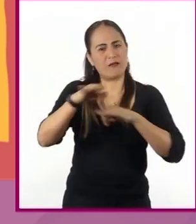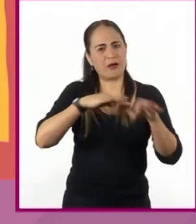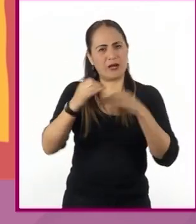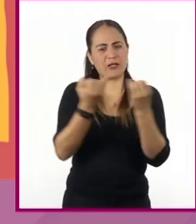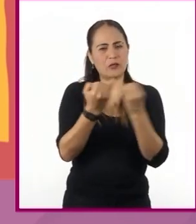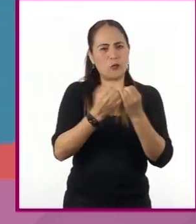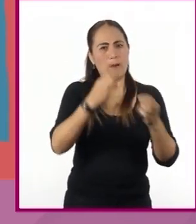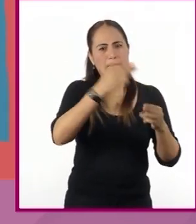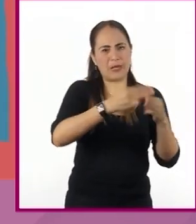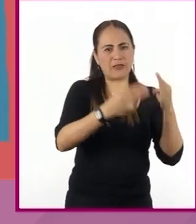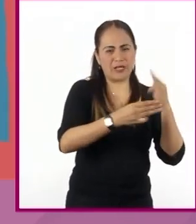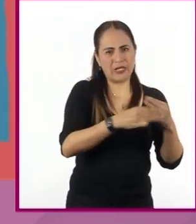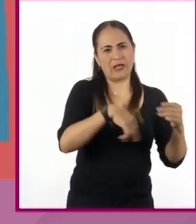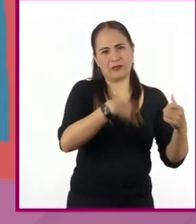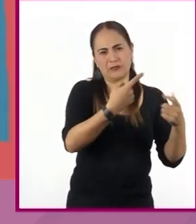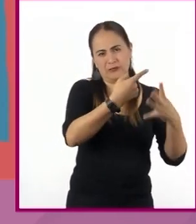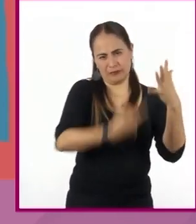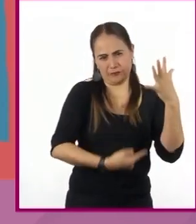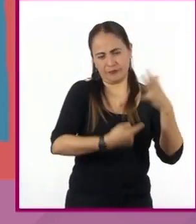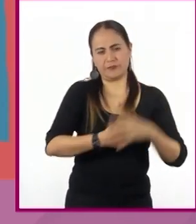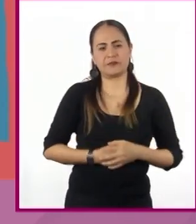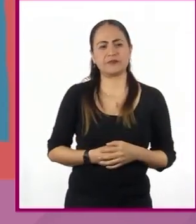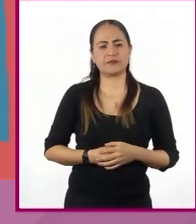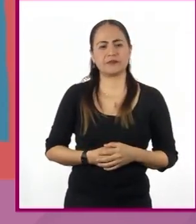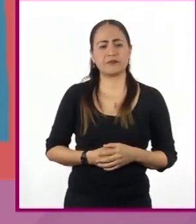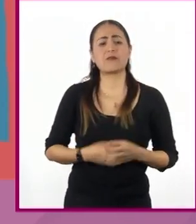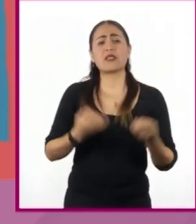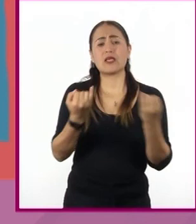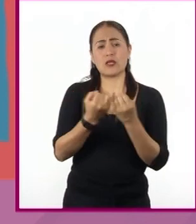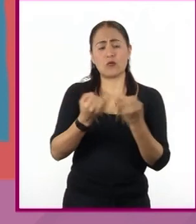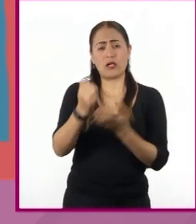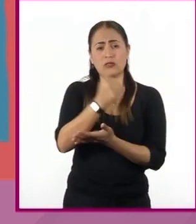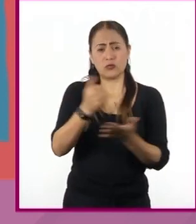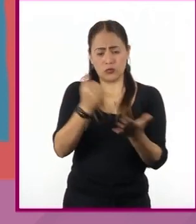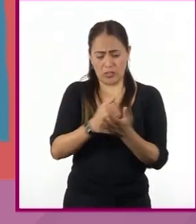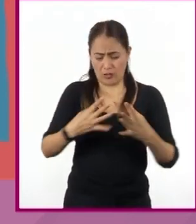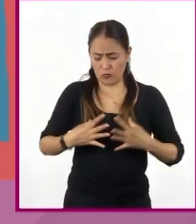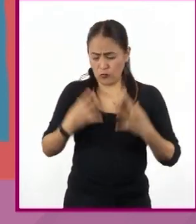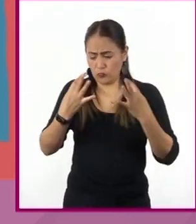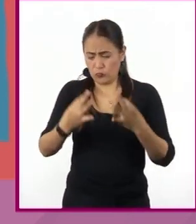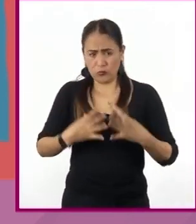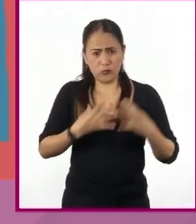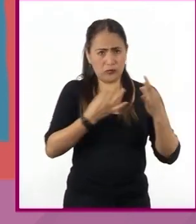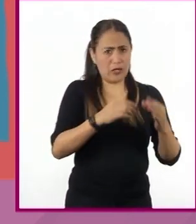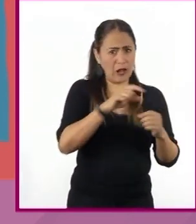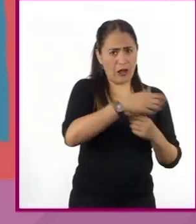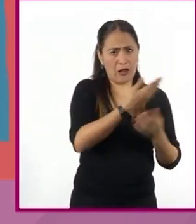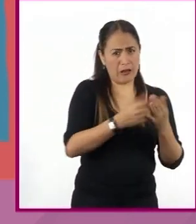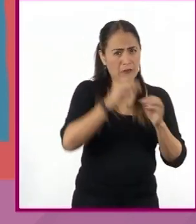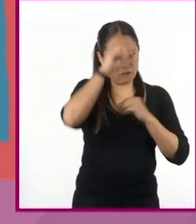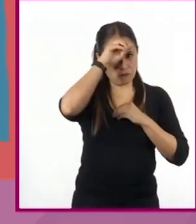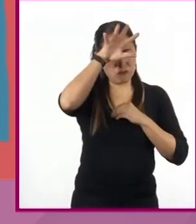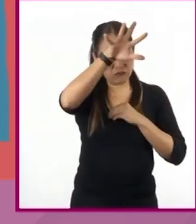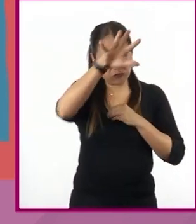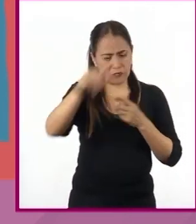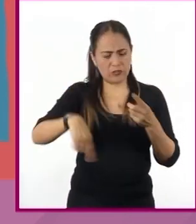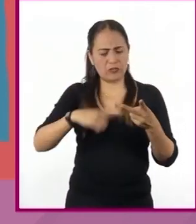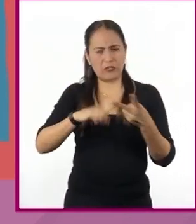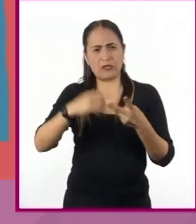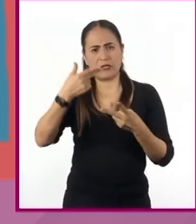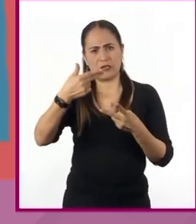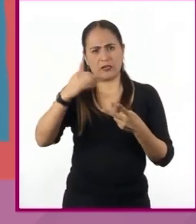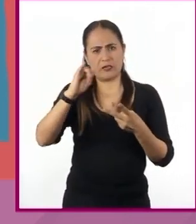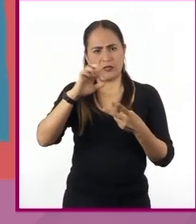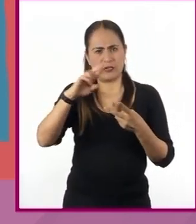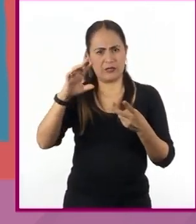materias primas. Además, se fundaron nuevas ciudades en las zonas donde había minas de carbón y hierro, materias